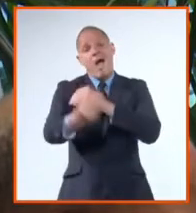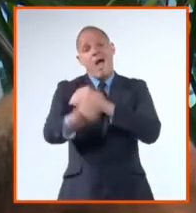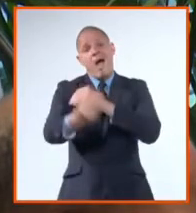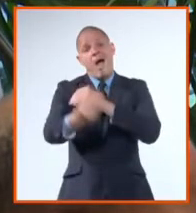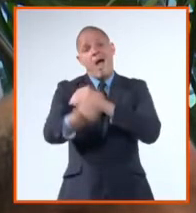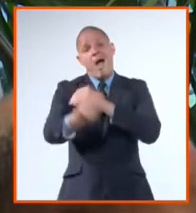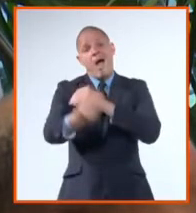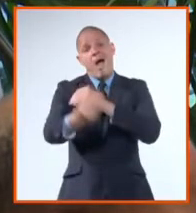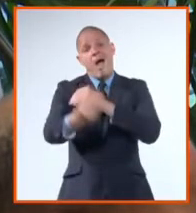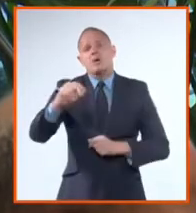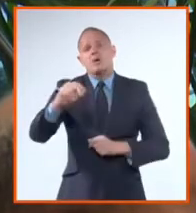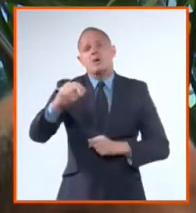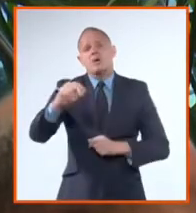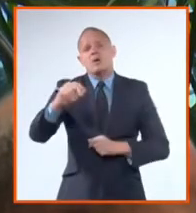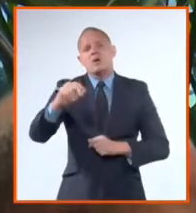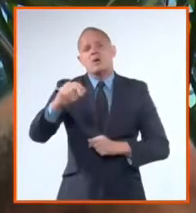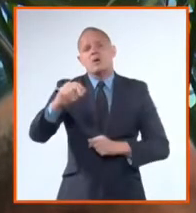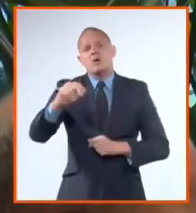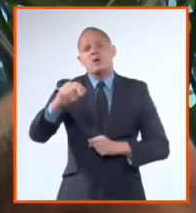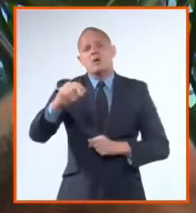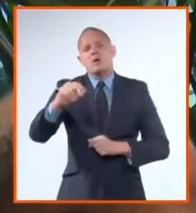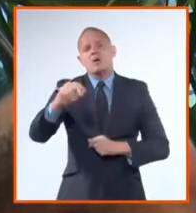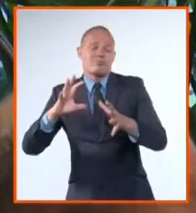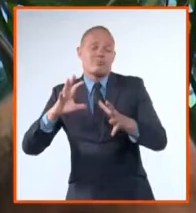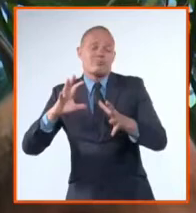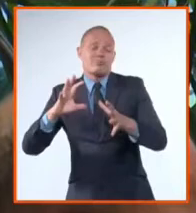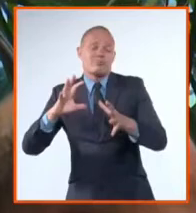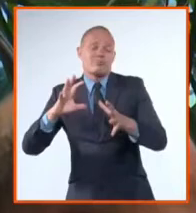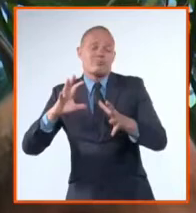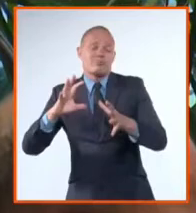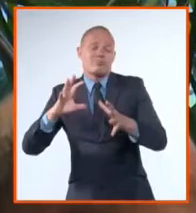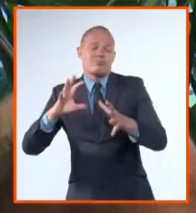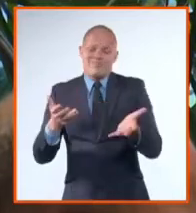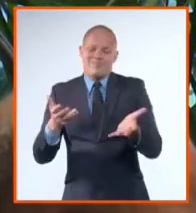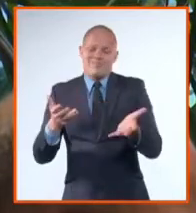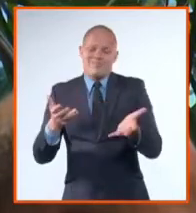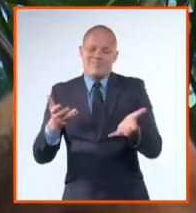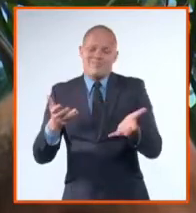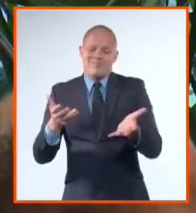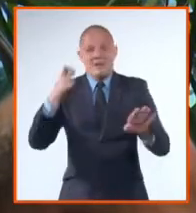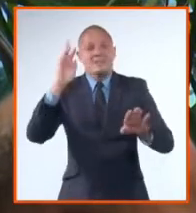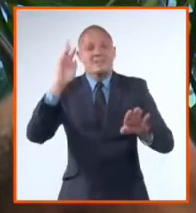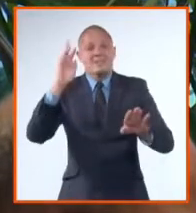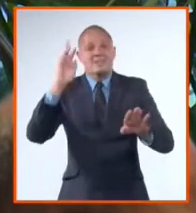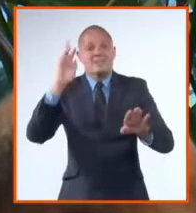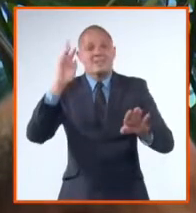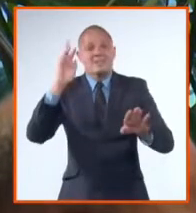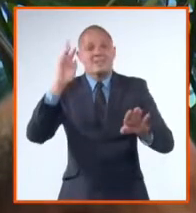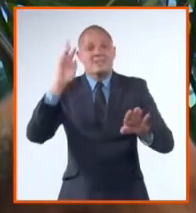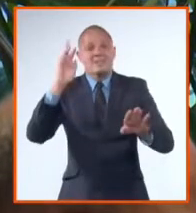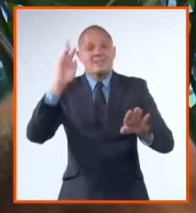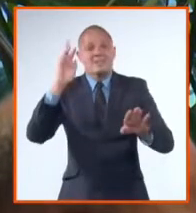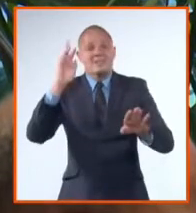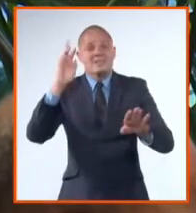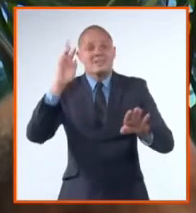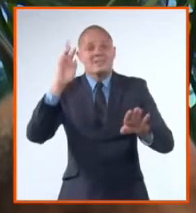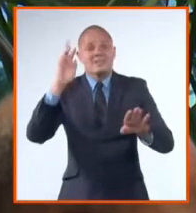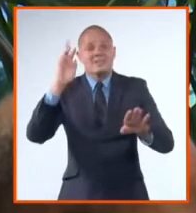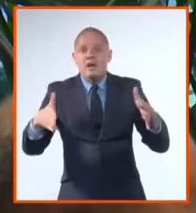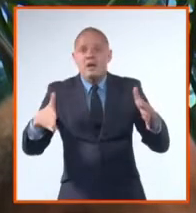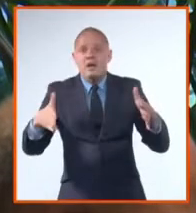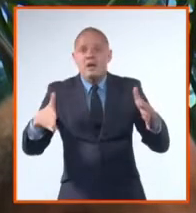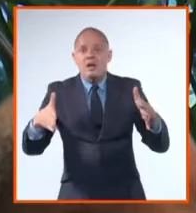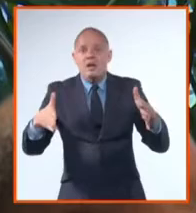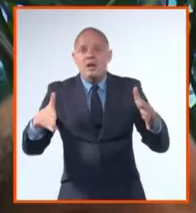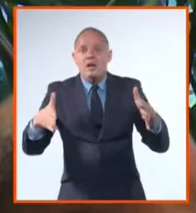los métodos que se parezcan más a los de la pandemia que usted condujo y a los de antes de la pandemia,